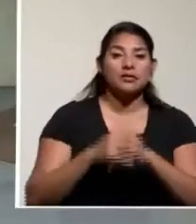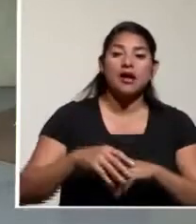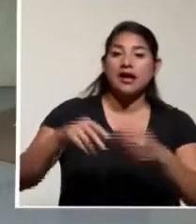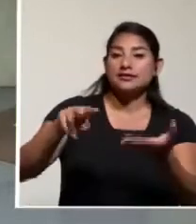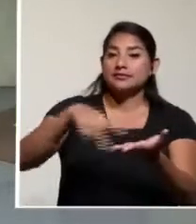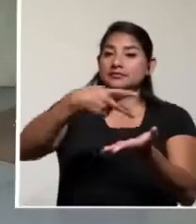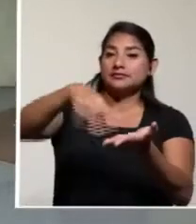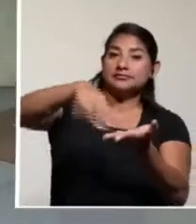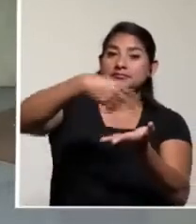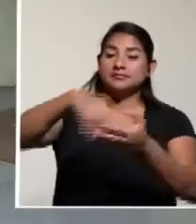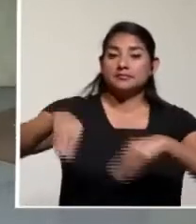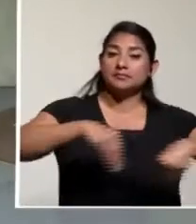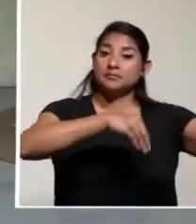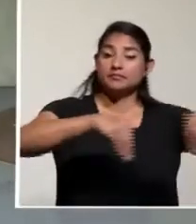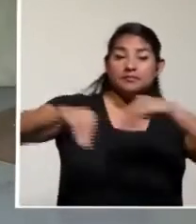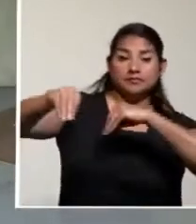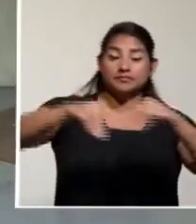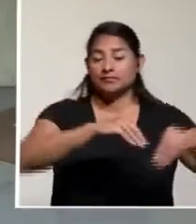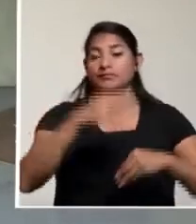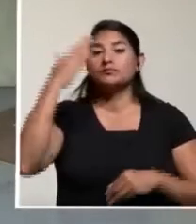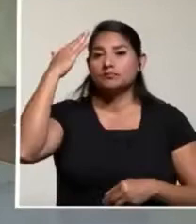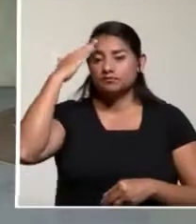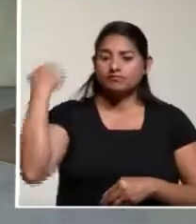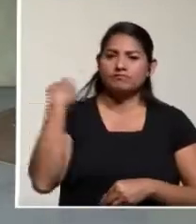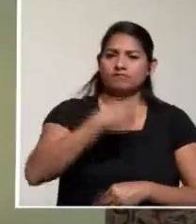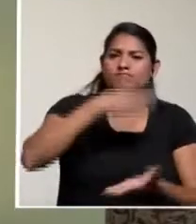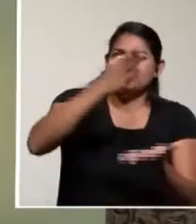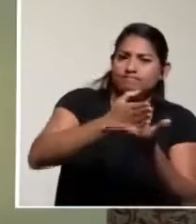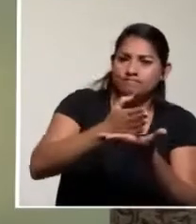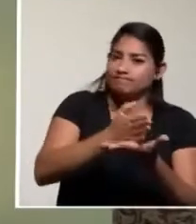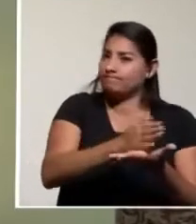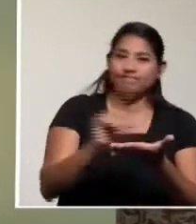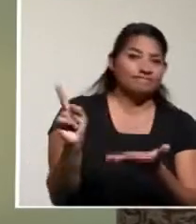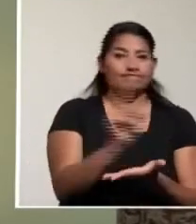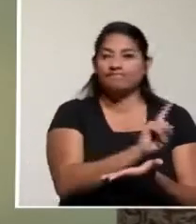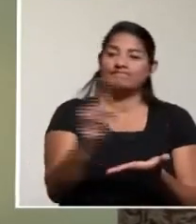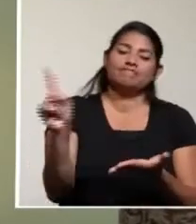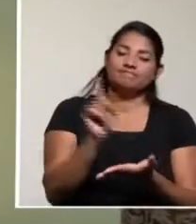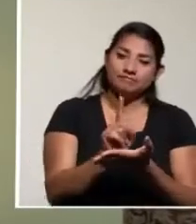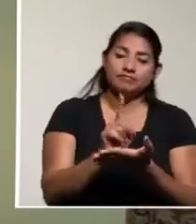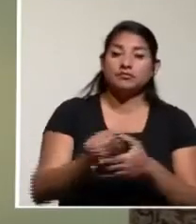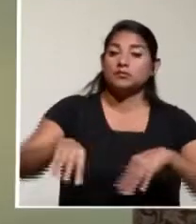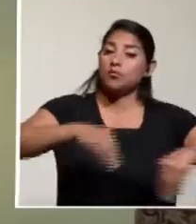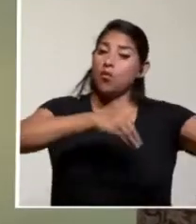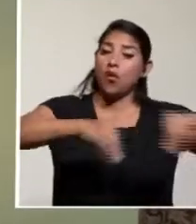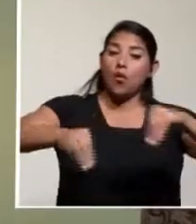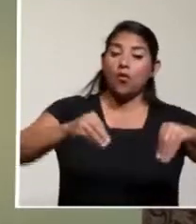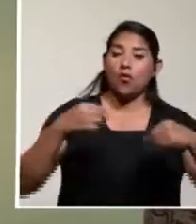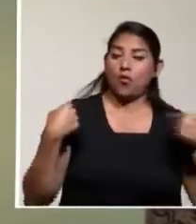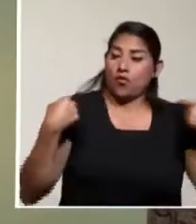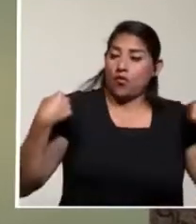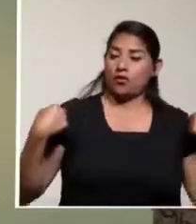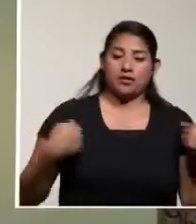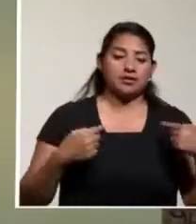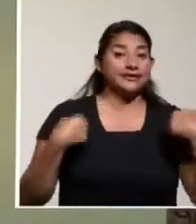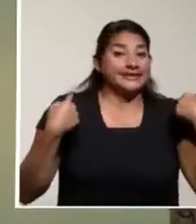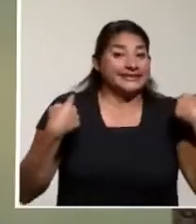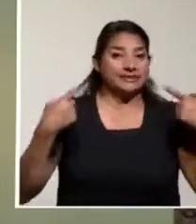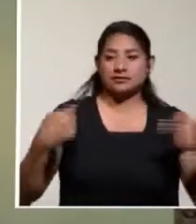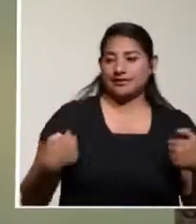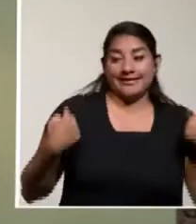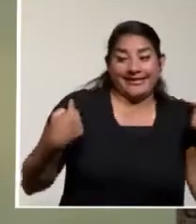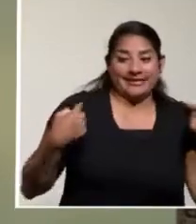es el baile del movimiento, donde no puedes quedarte quieto. Mueve tus hombros con